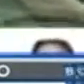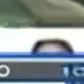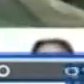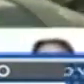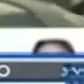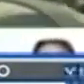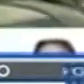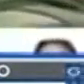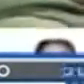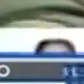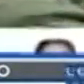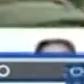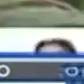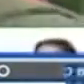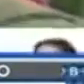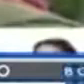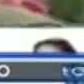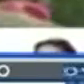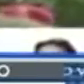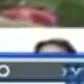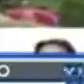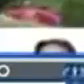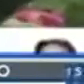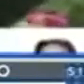con la más grosera